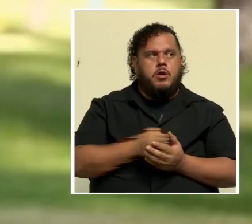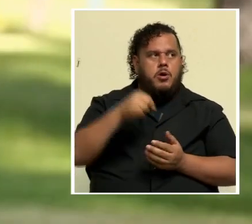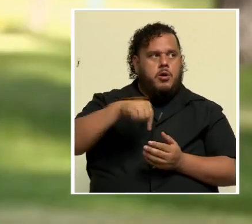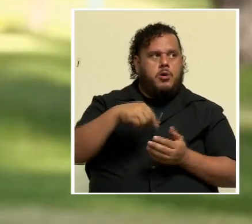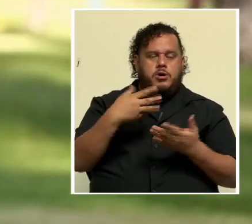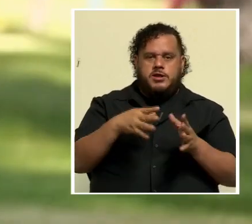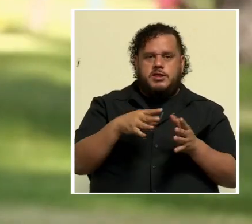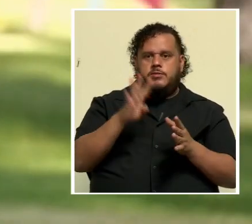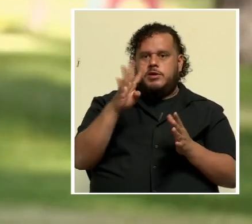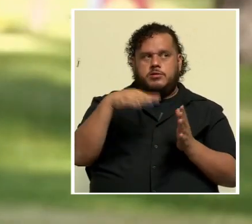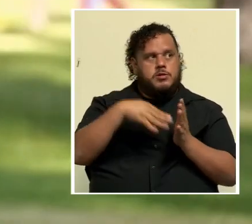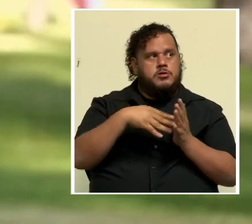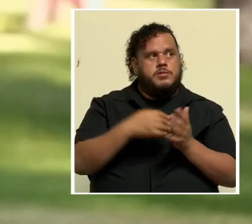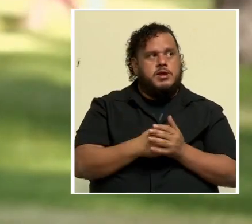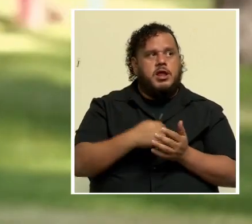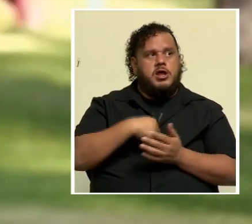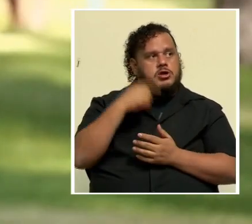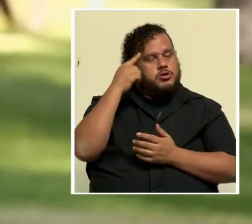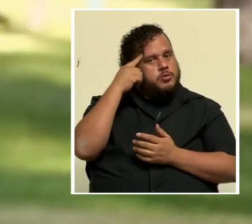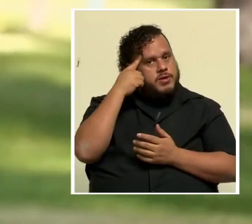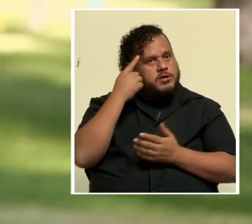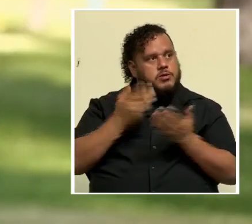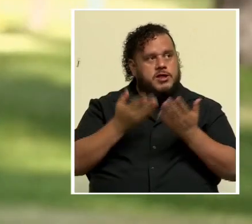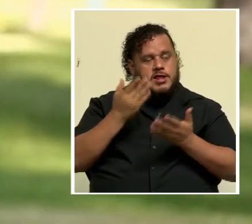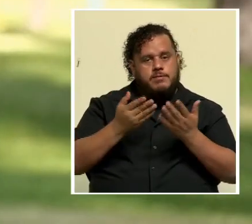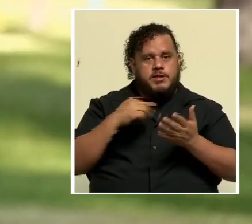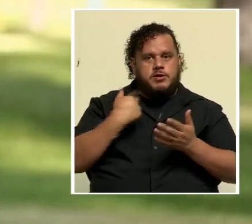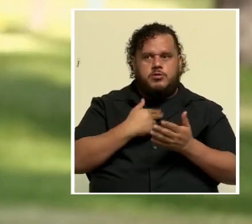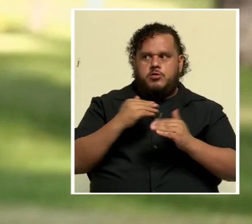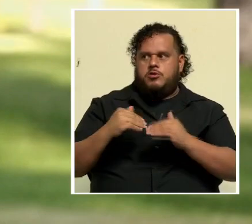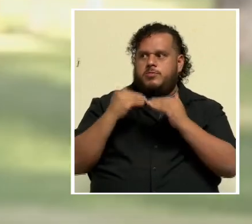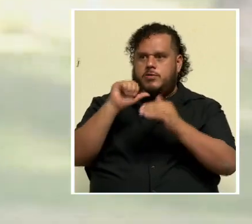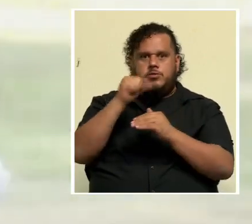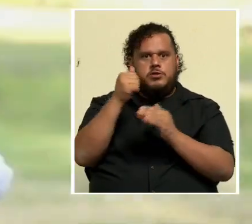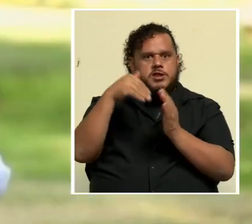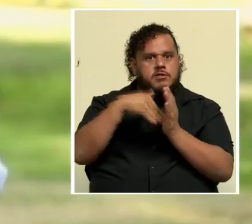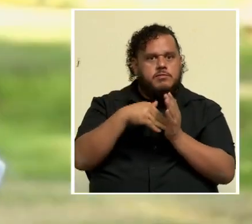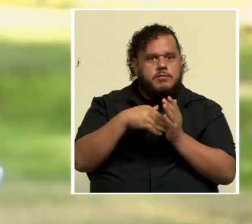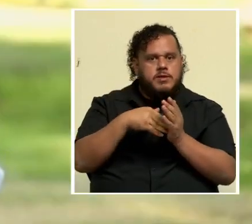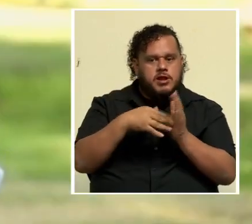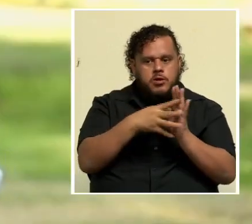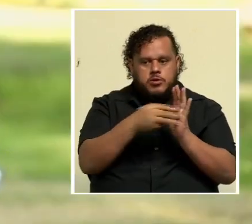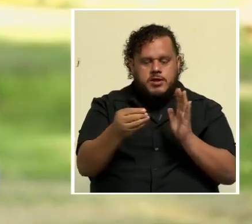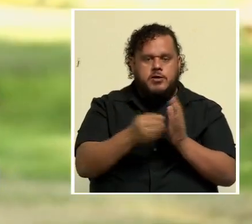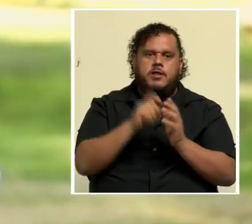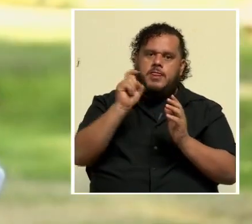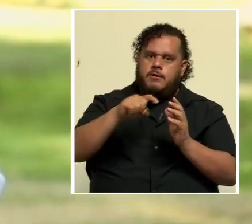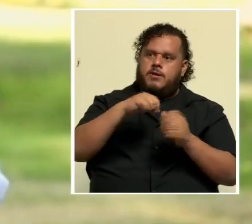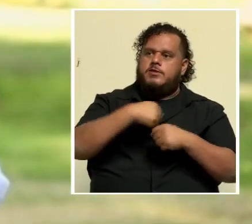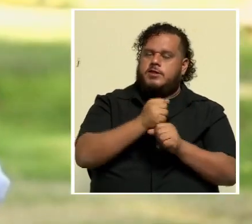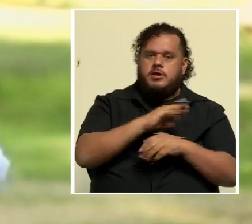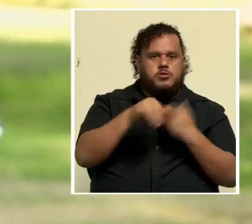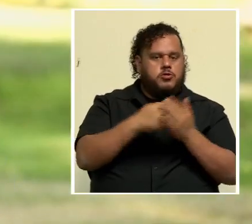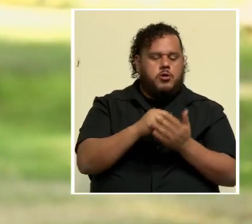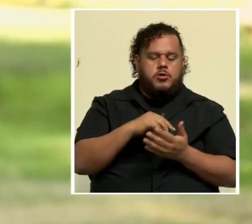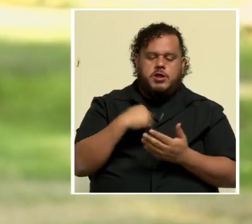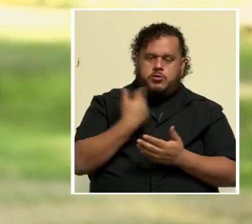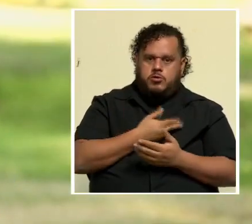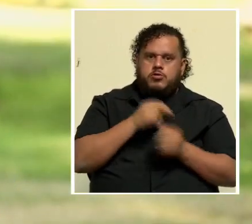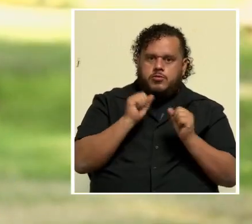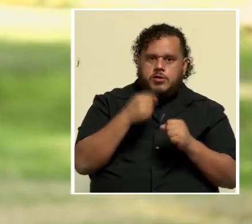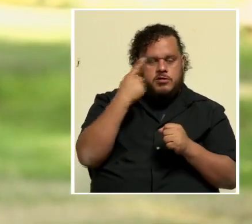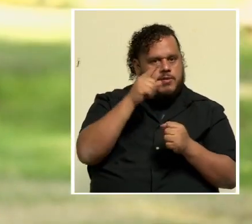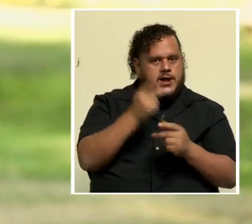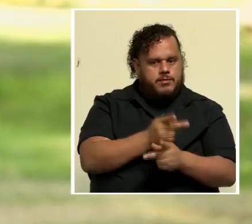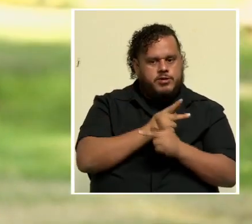a los 4.000. Yo pienso que es probable que superemos los 10.000 casos. Tenemos que hacer todo lo que esté a nuestro alcance para proteger a